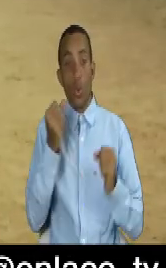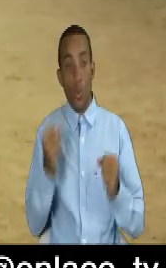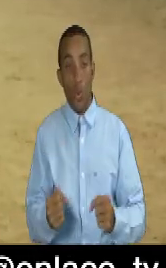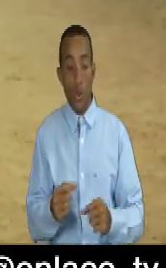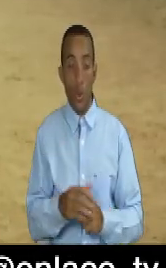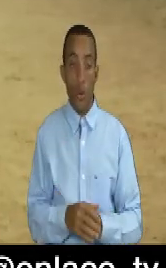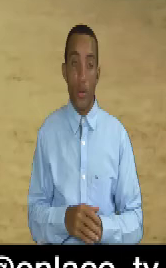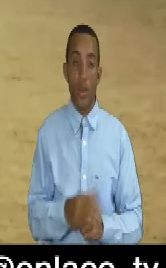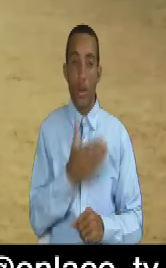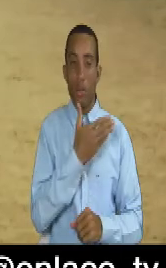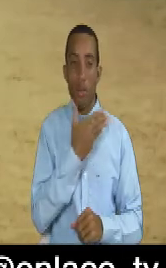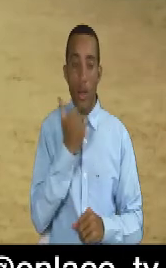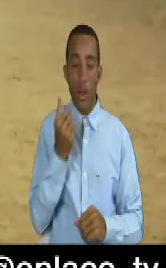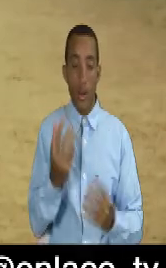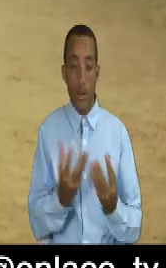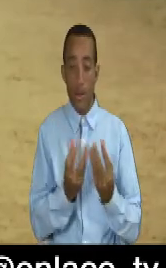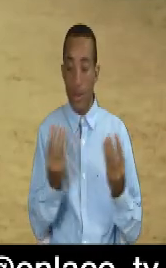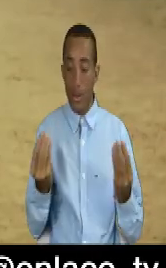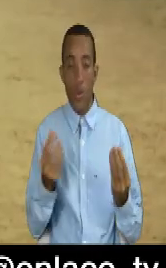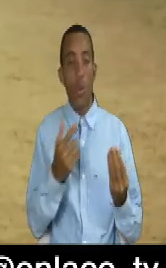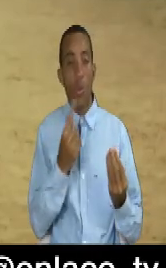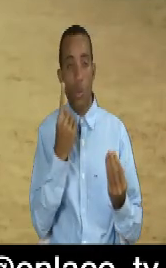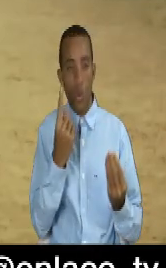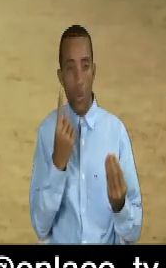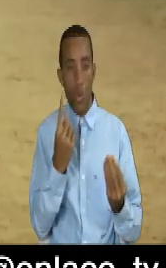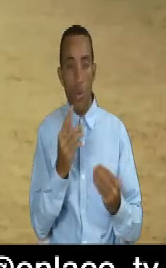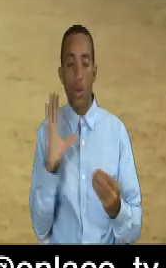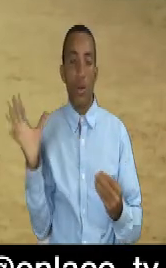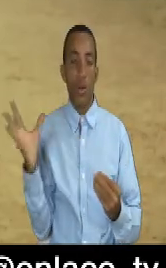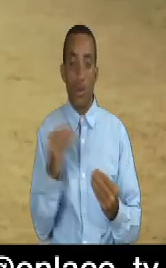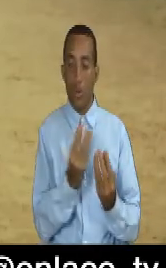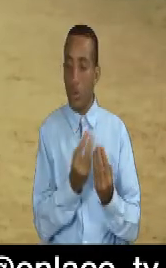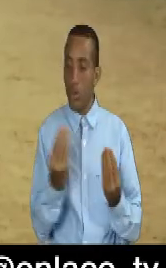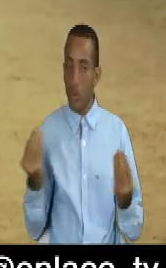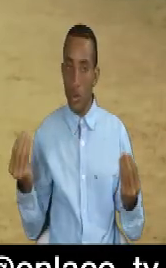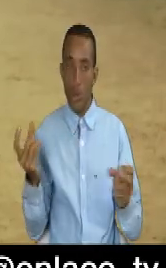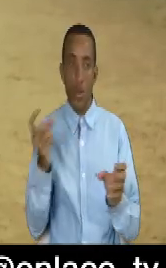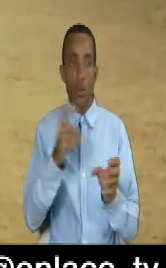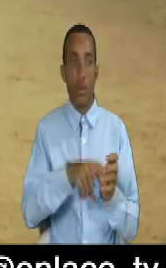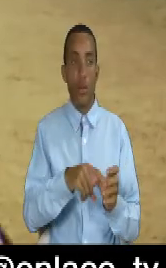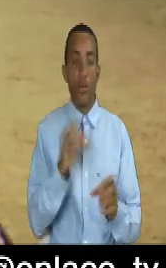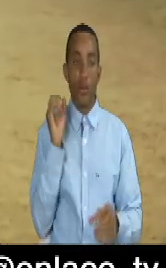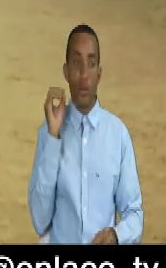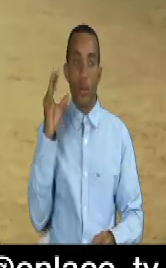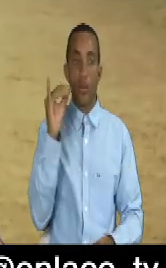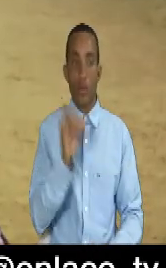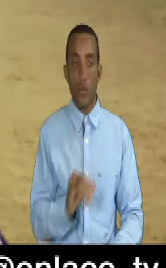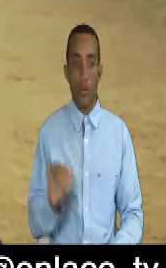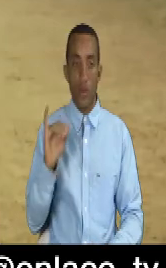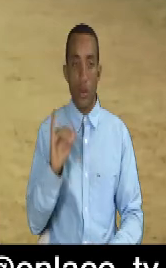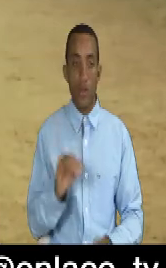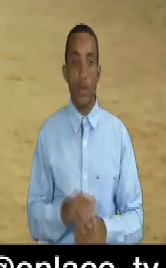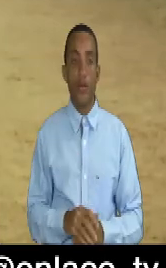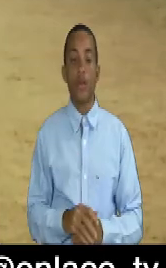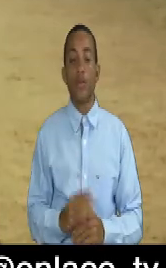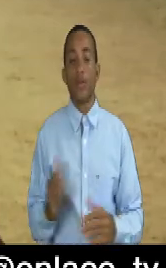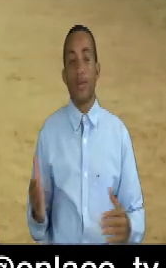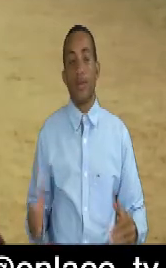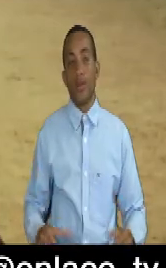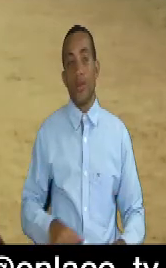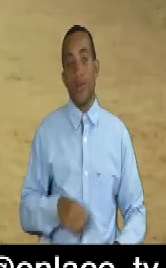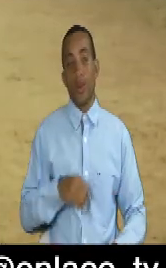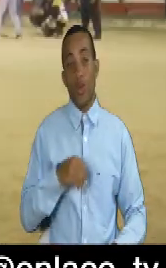mejores de la división, de todos los equipos que hay inscritos en el Club Infantas. Entonces eso nos llena de orgullo